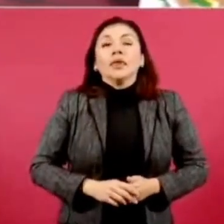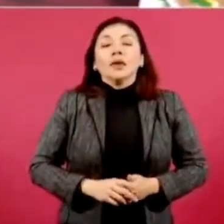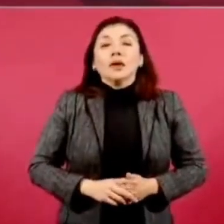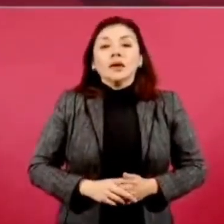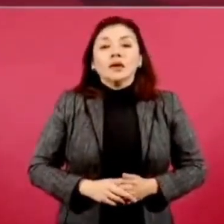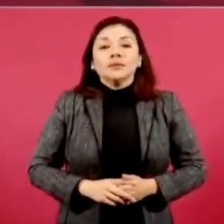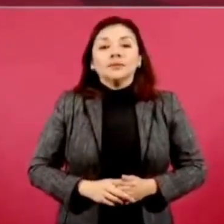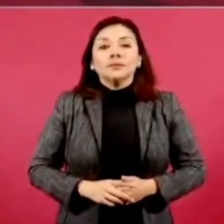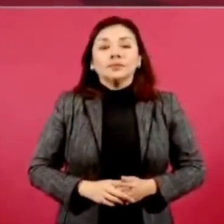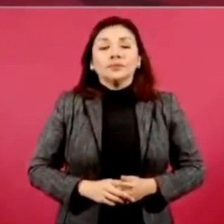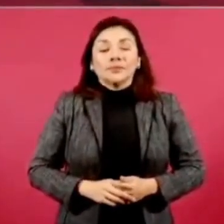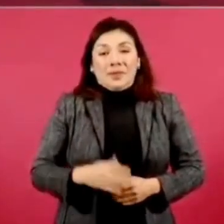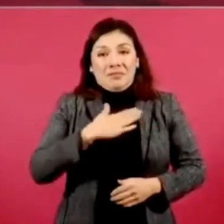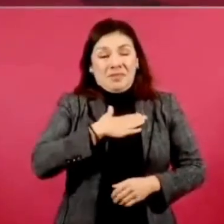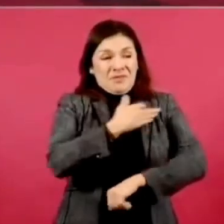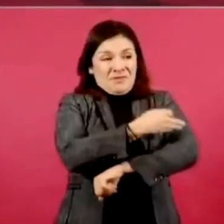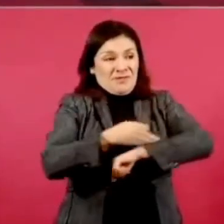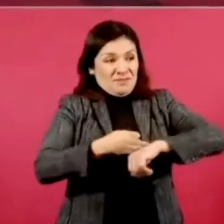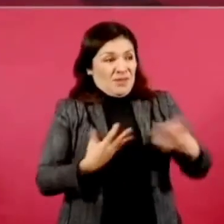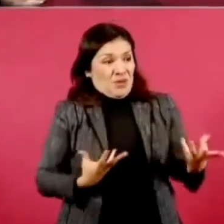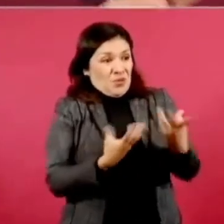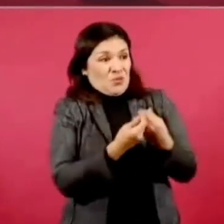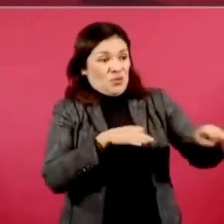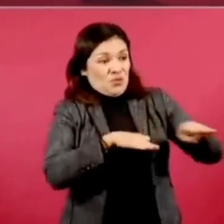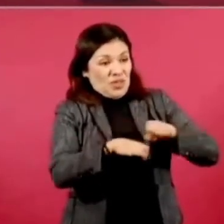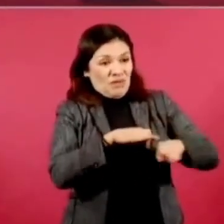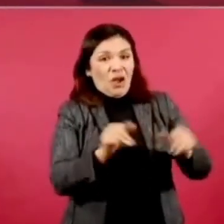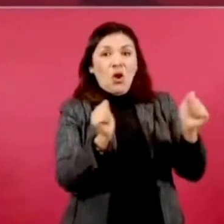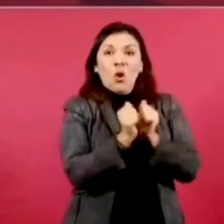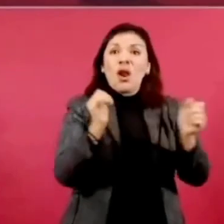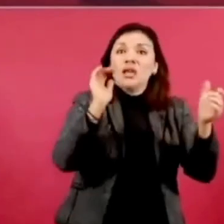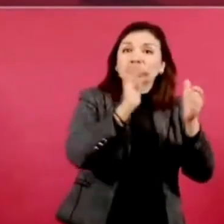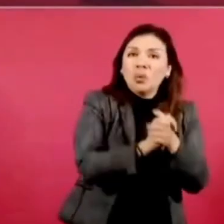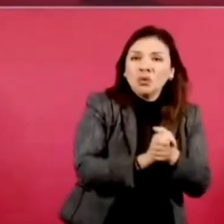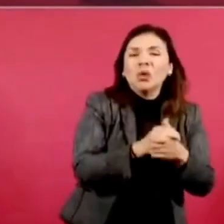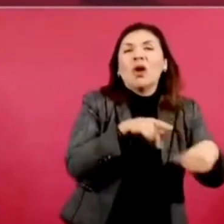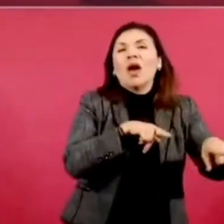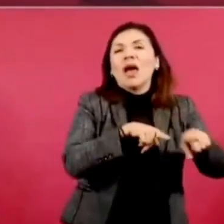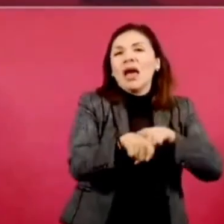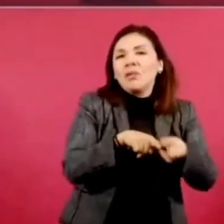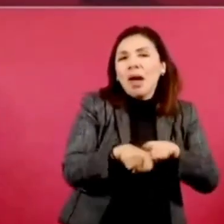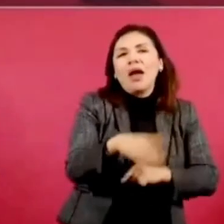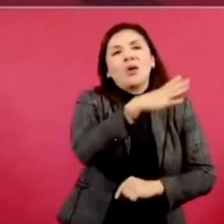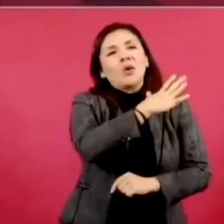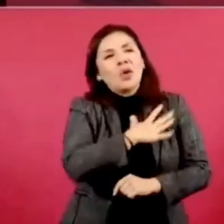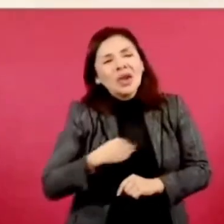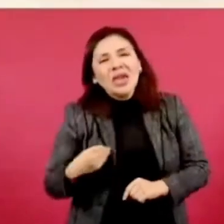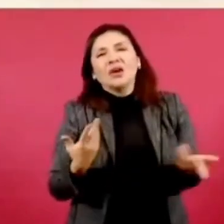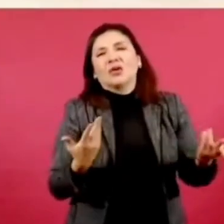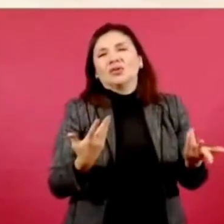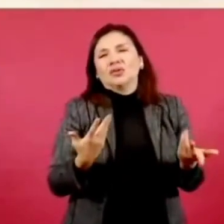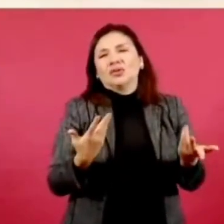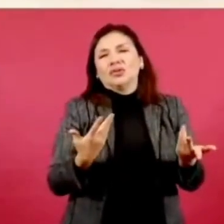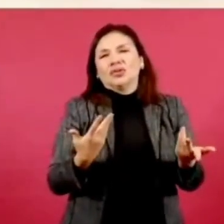del nepotismo y de que están los esposos y que están los hijos y